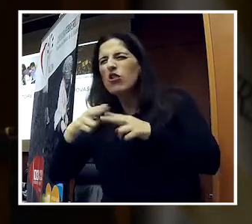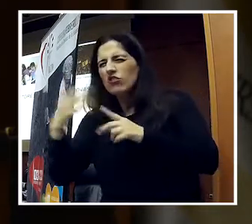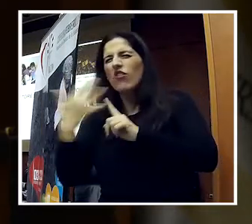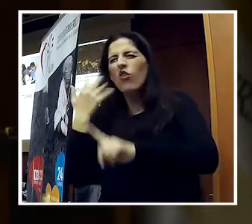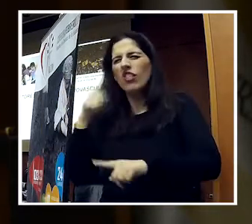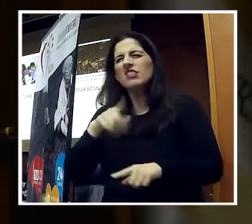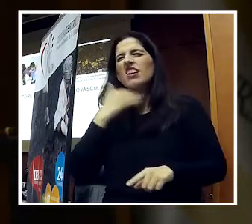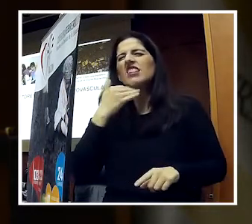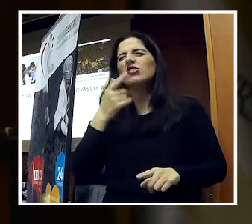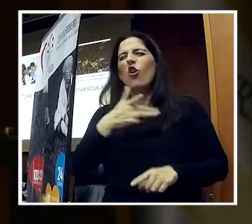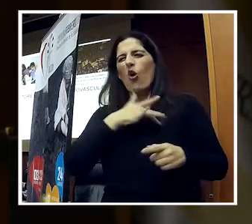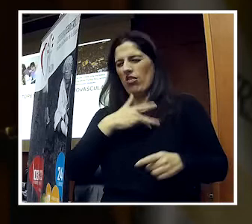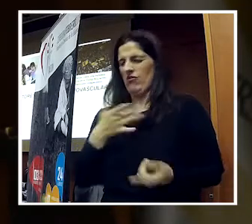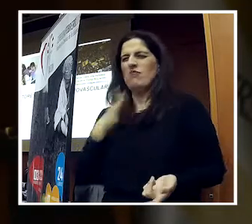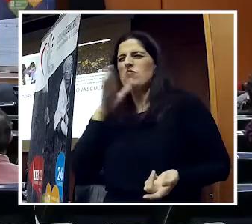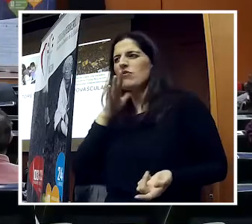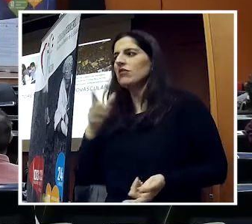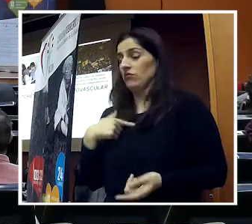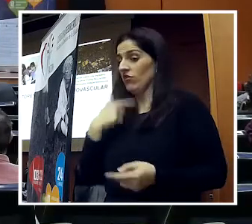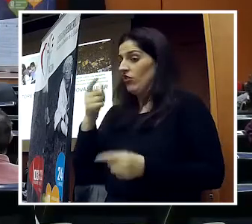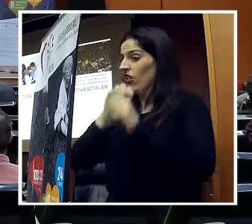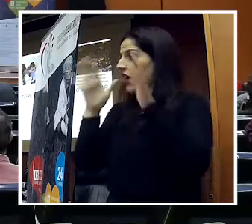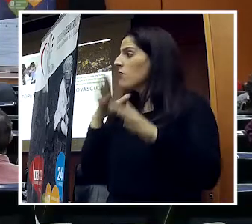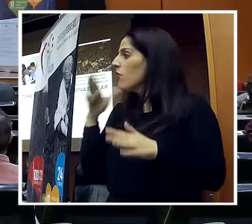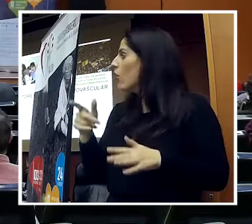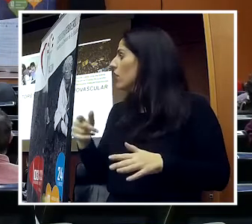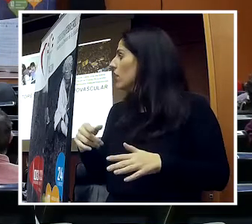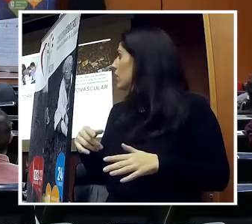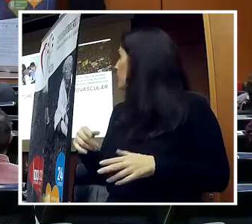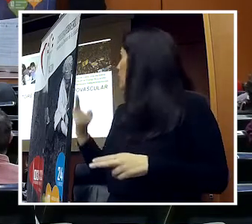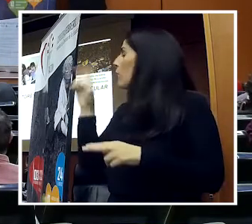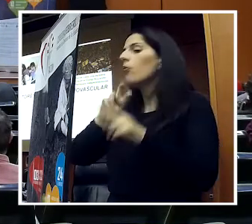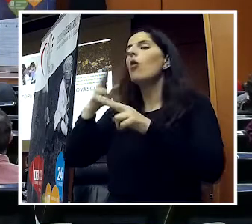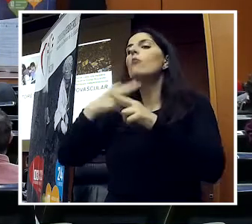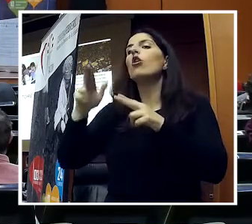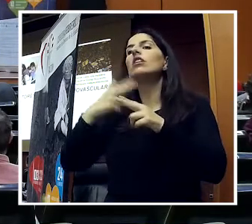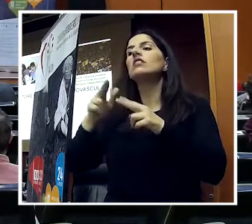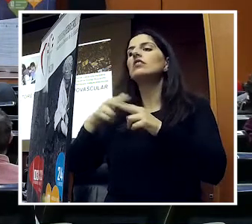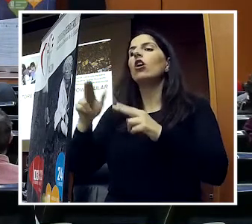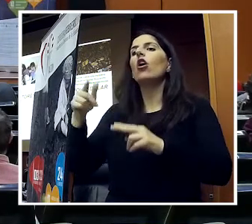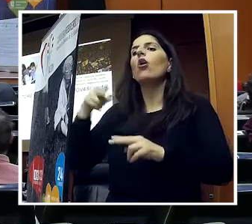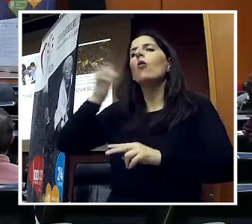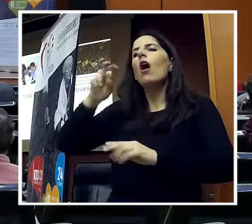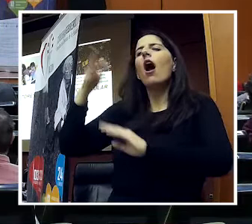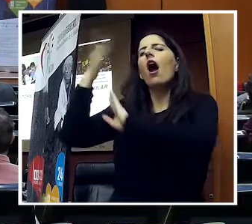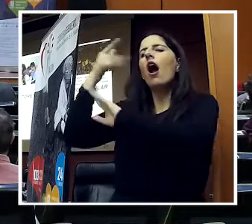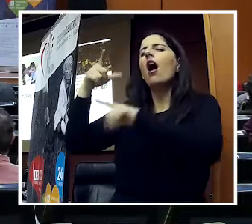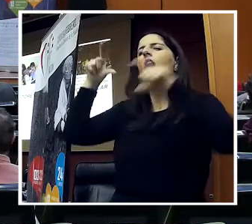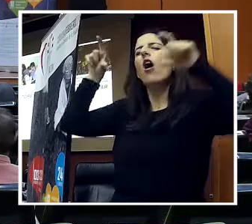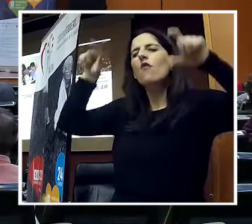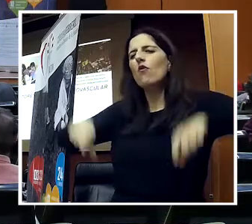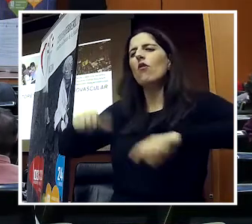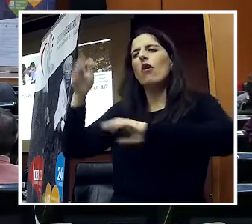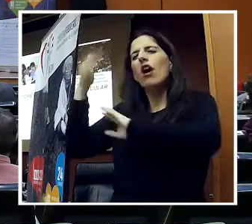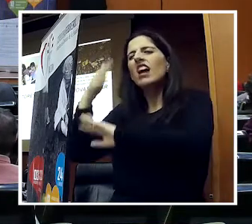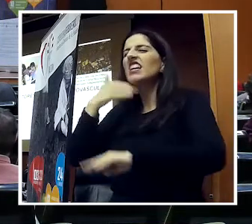cardiovascular? Bueno, pues fijaros, clarísimamente, ¿no? Como están las cosas hoy por hoy, poner una bandera de España en un partido de Nou Camp, eso es de verdad